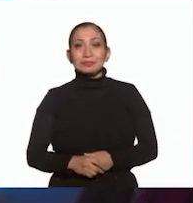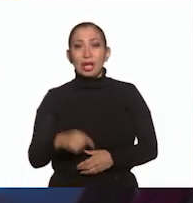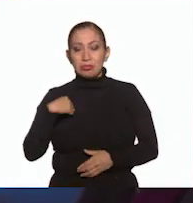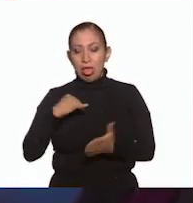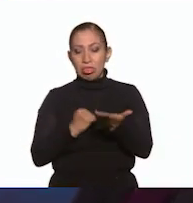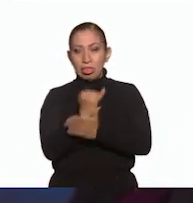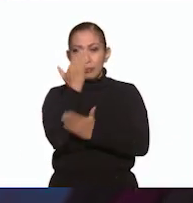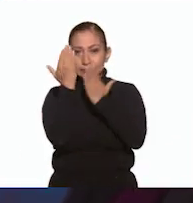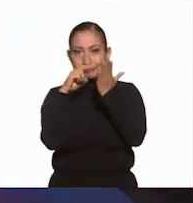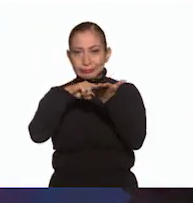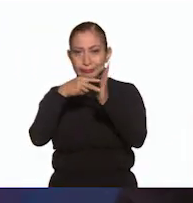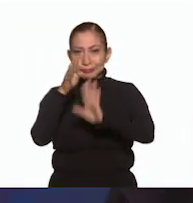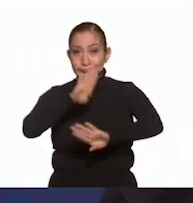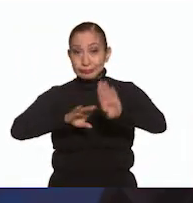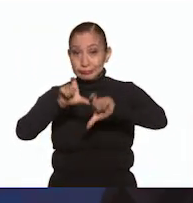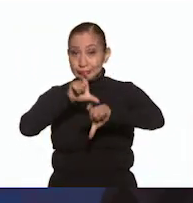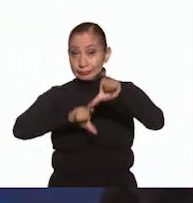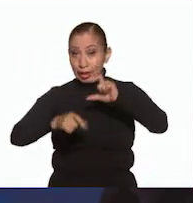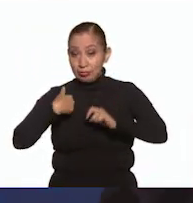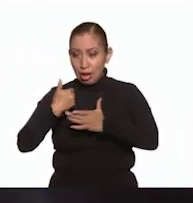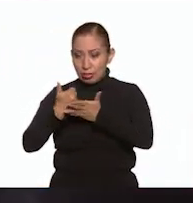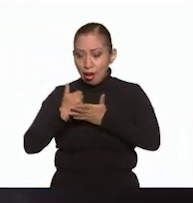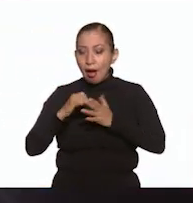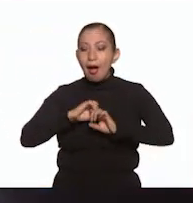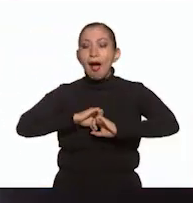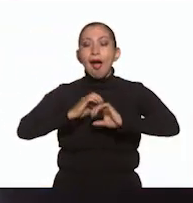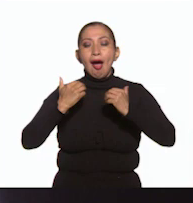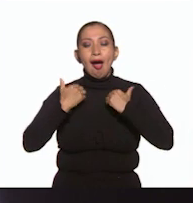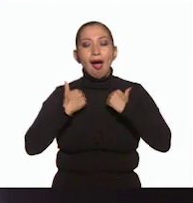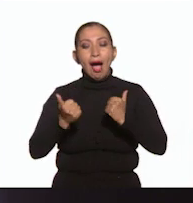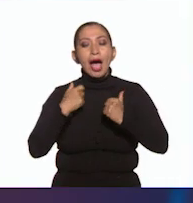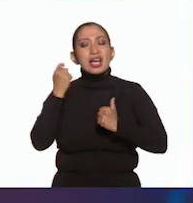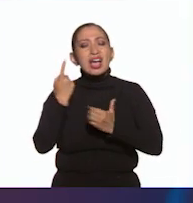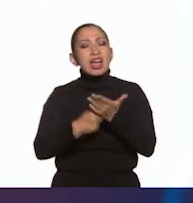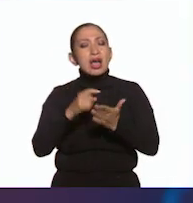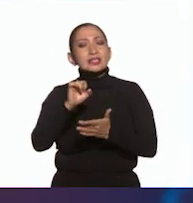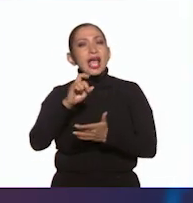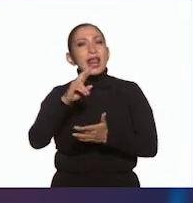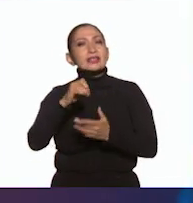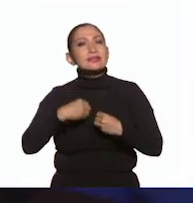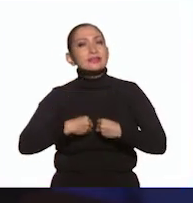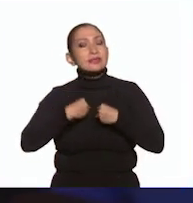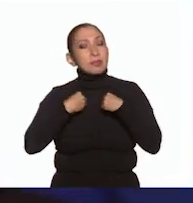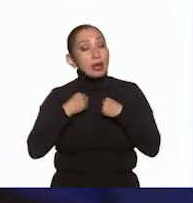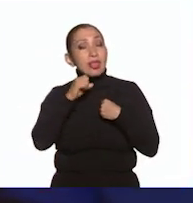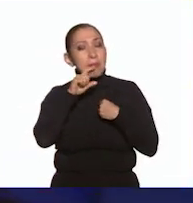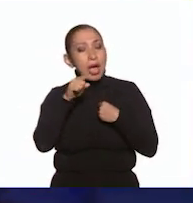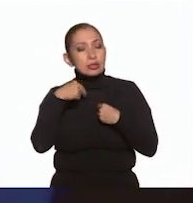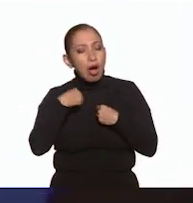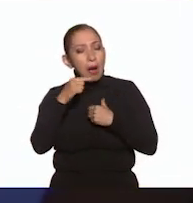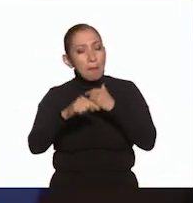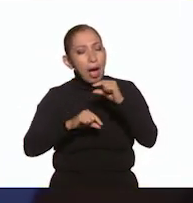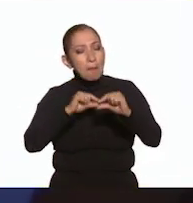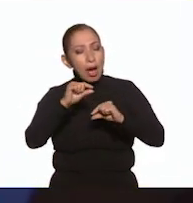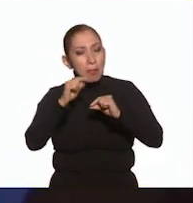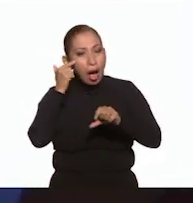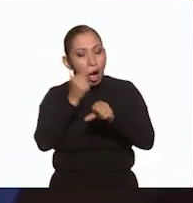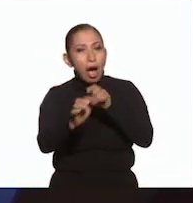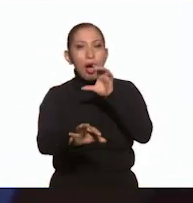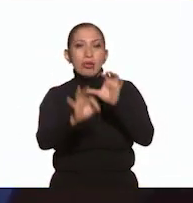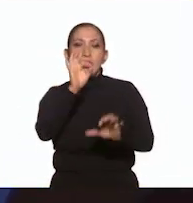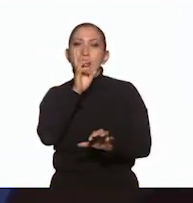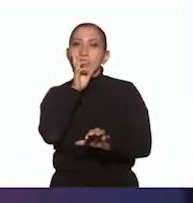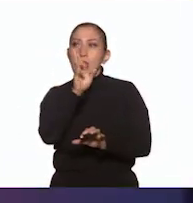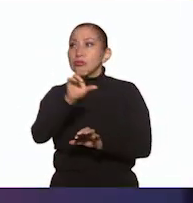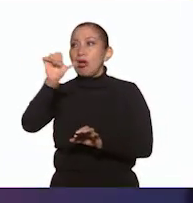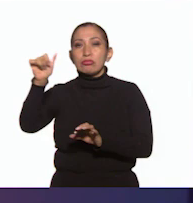Decidí estudiar ingeniería bioquímica porque me ayudó a entender cómo funcionaban los seres vivos, pero también empezó mi camino para descubrir soluciones que